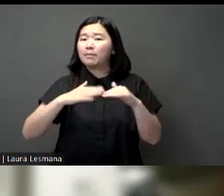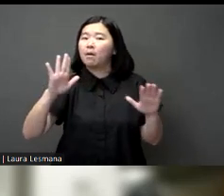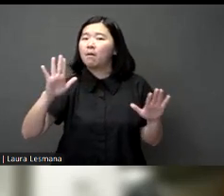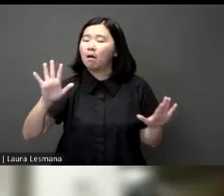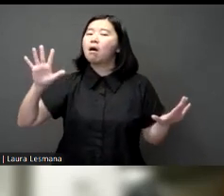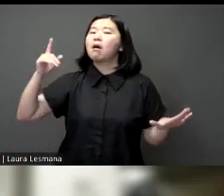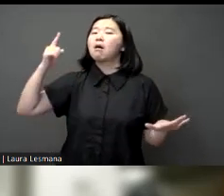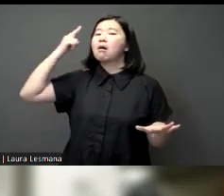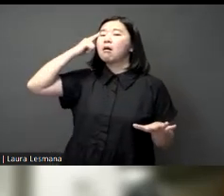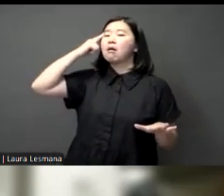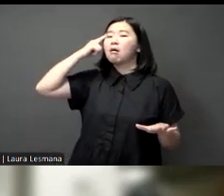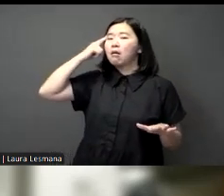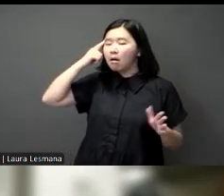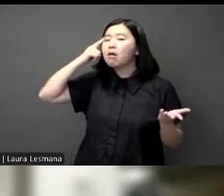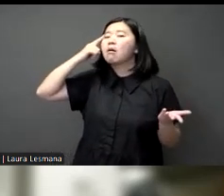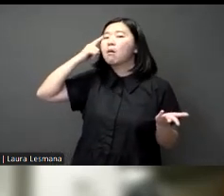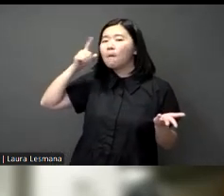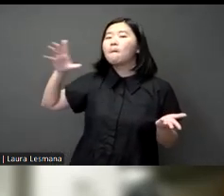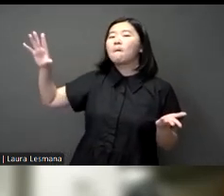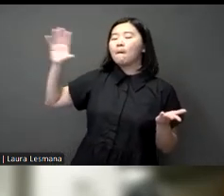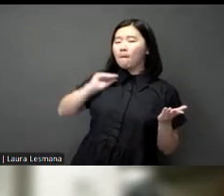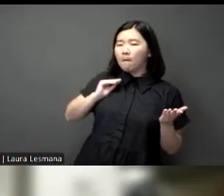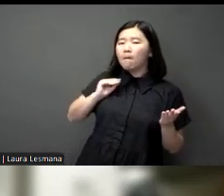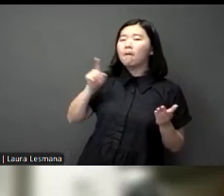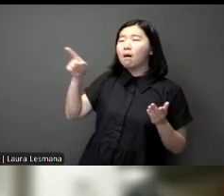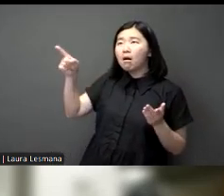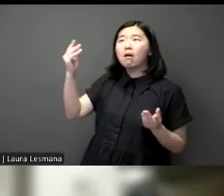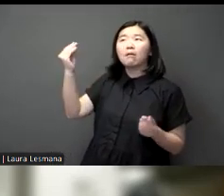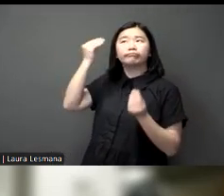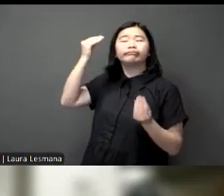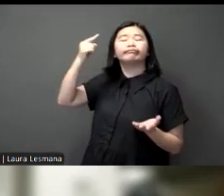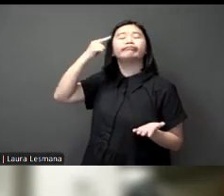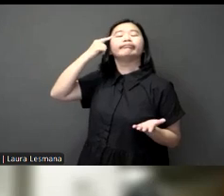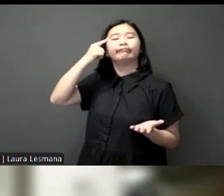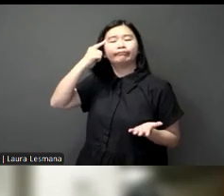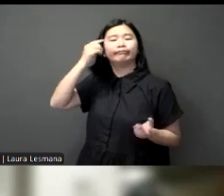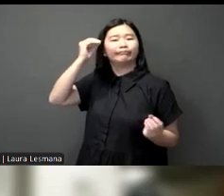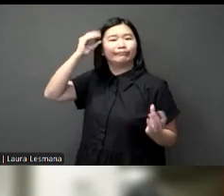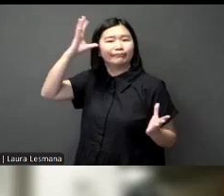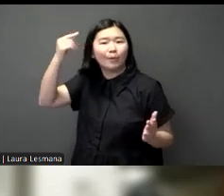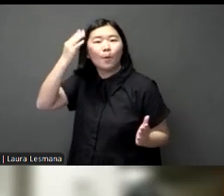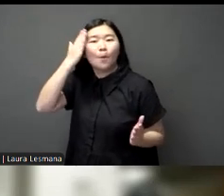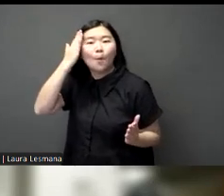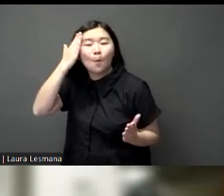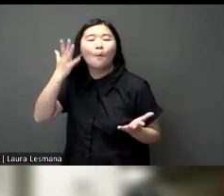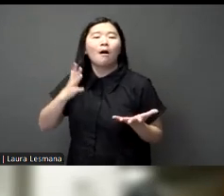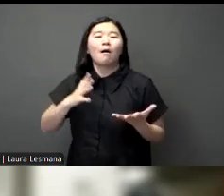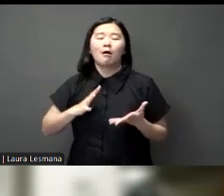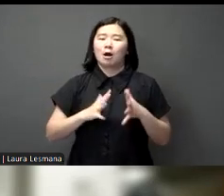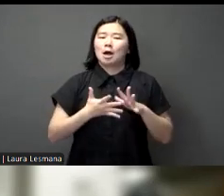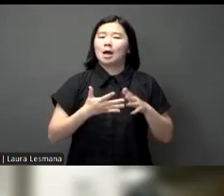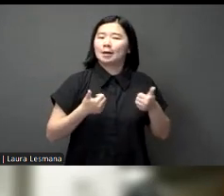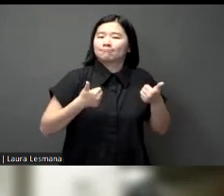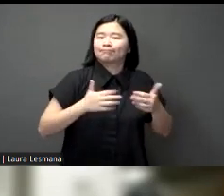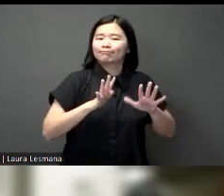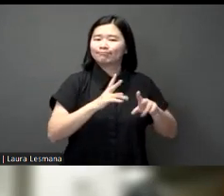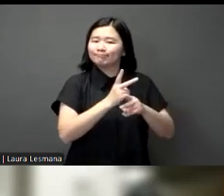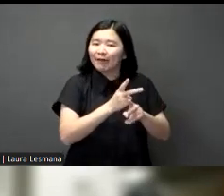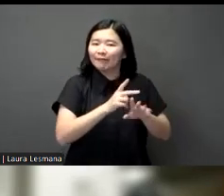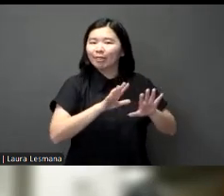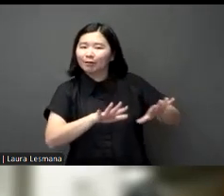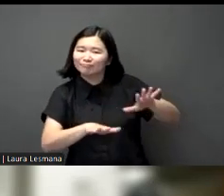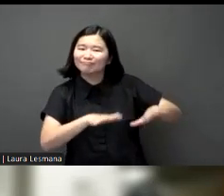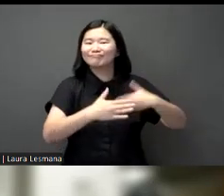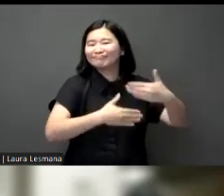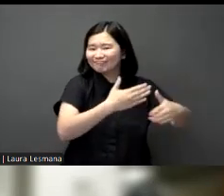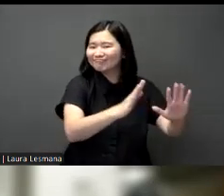que, por ejemplo, las familias reconocen la importancia de las vacunas de VPH en niños y niñas y que en el caso de los niños y niñas no escolarizados